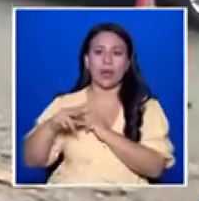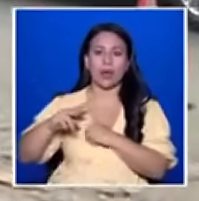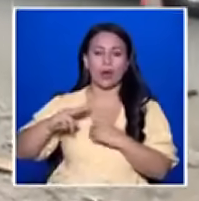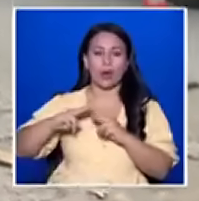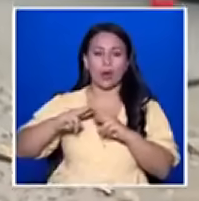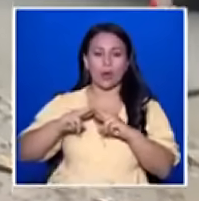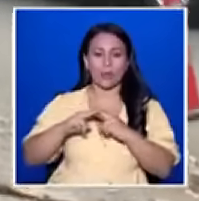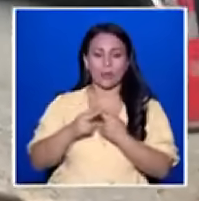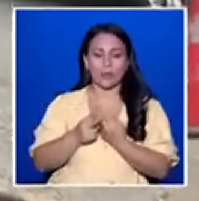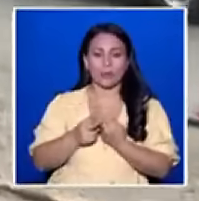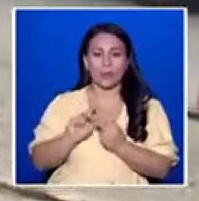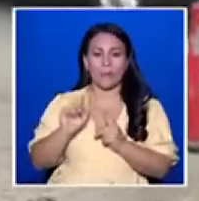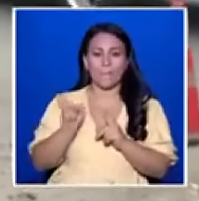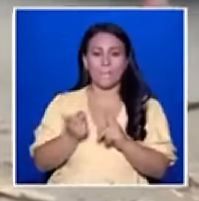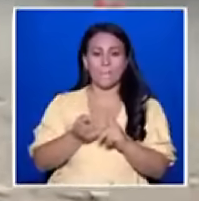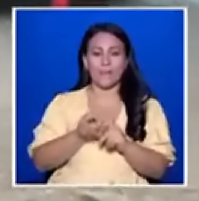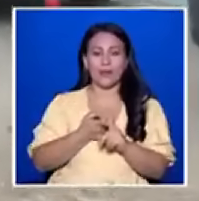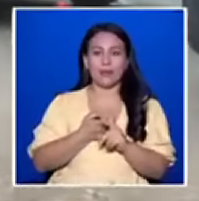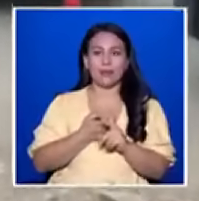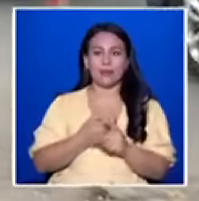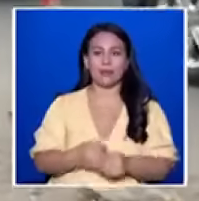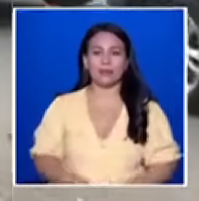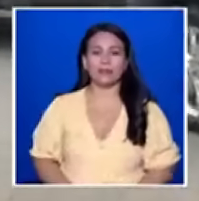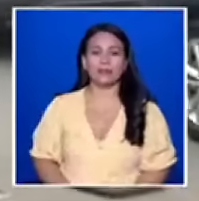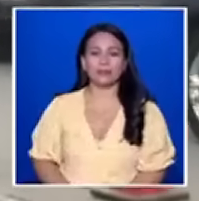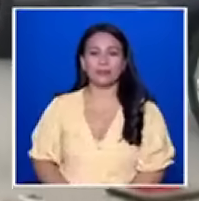significa el primer